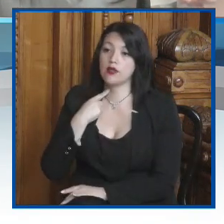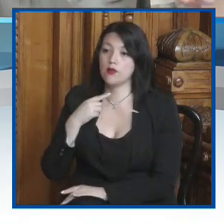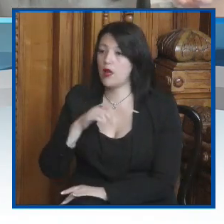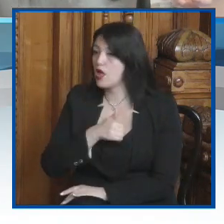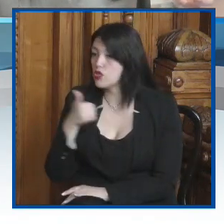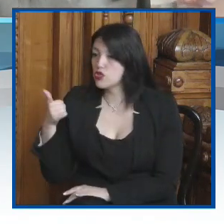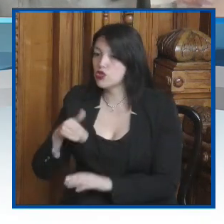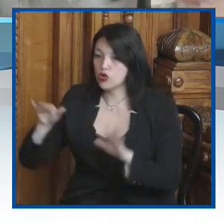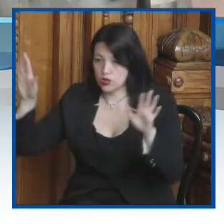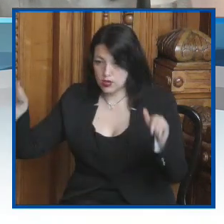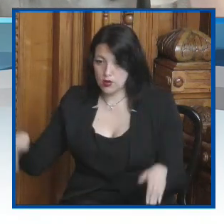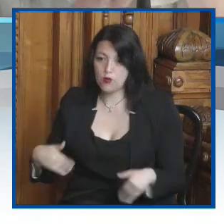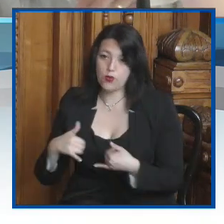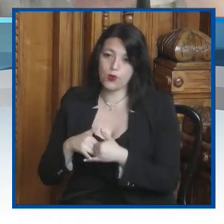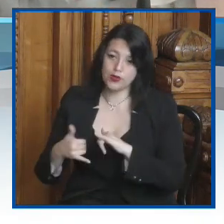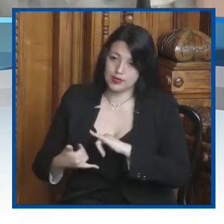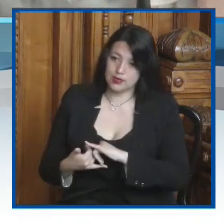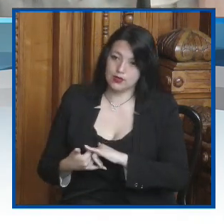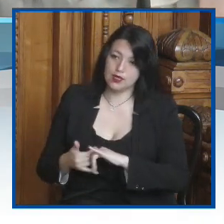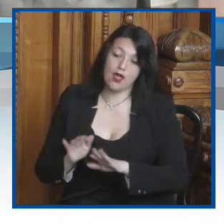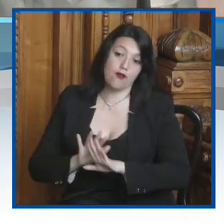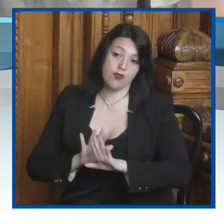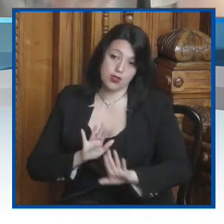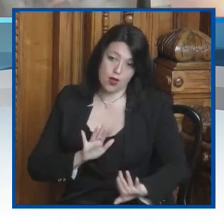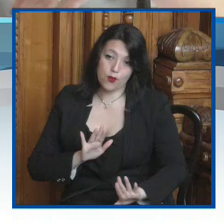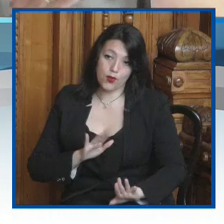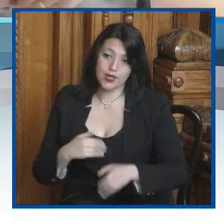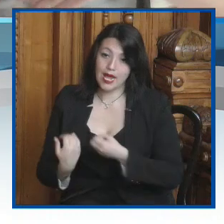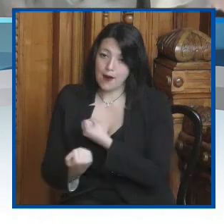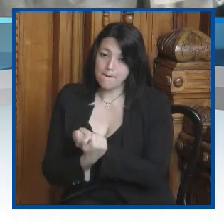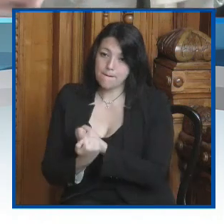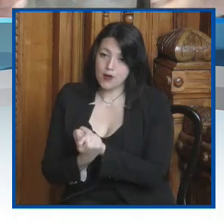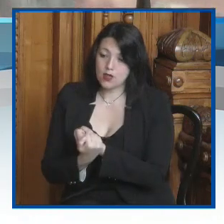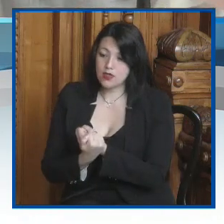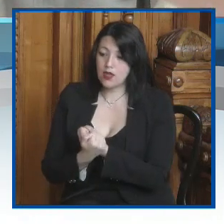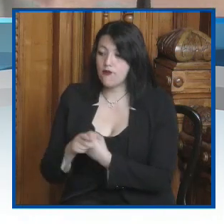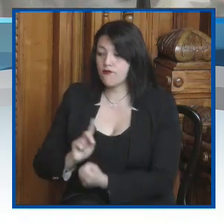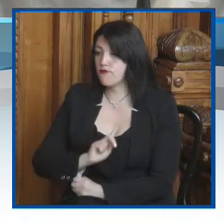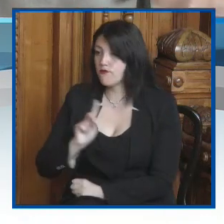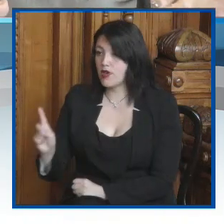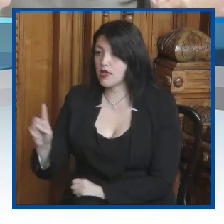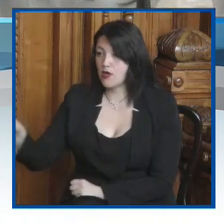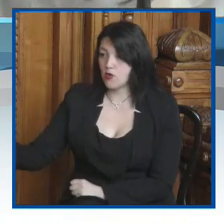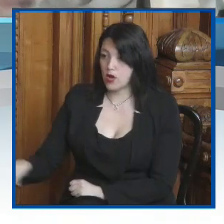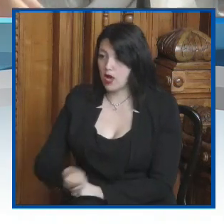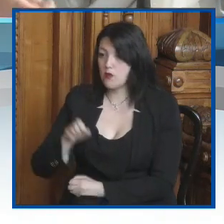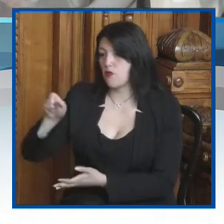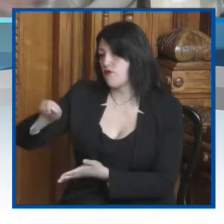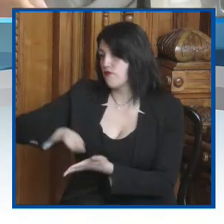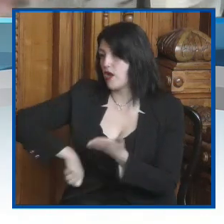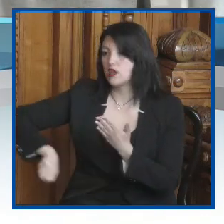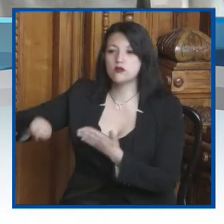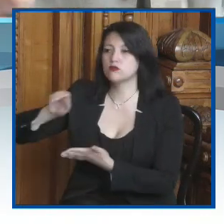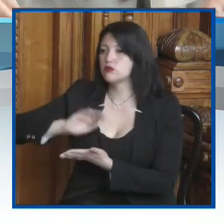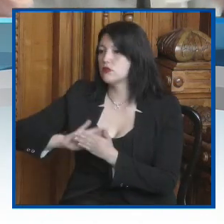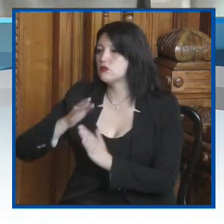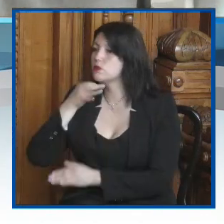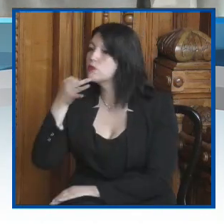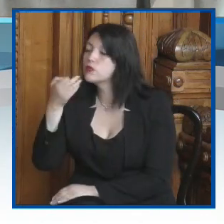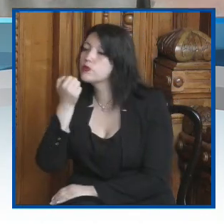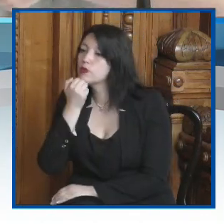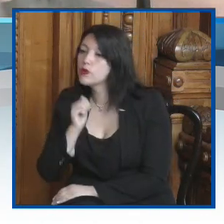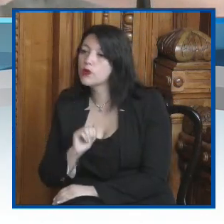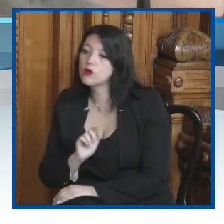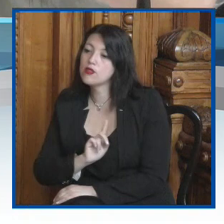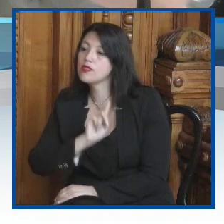WhatsApp. Entonces, evitamos que el policía tener que nosotros mandar un papel por fax al policía de la comisaría, que el policía